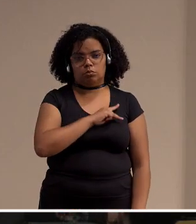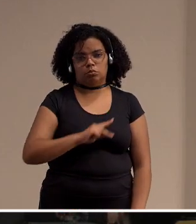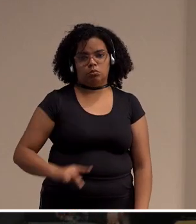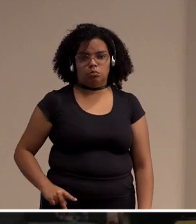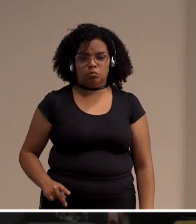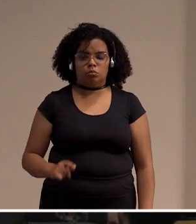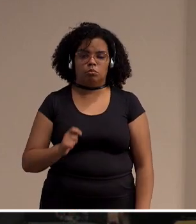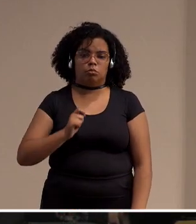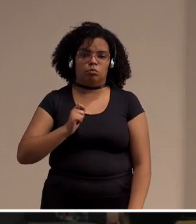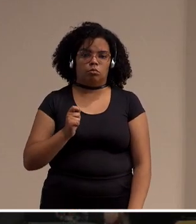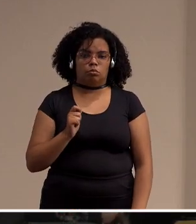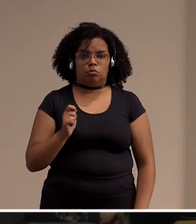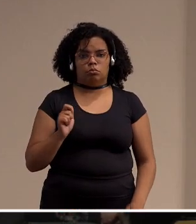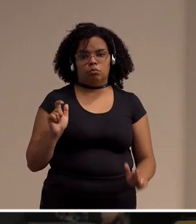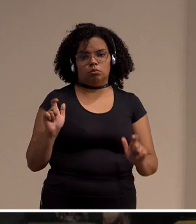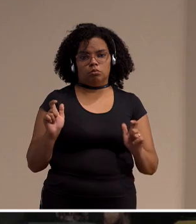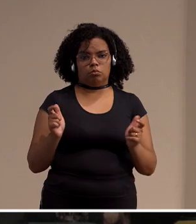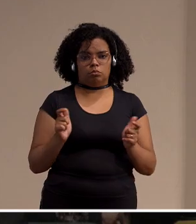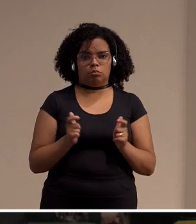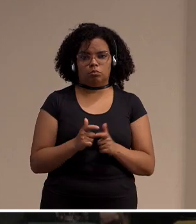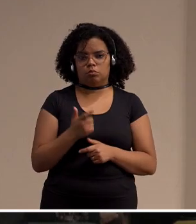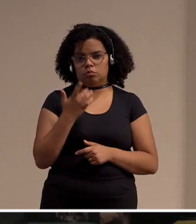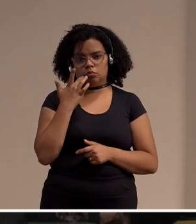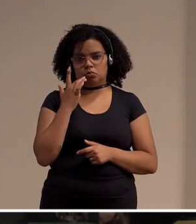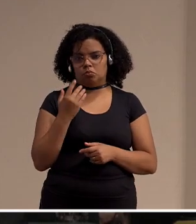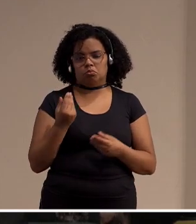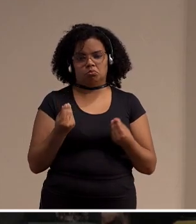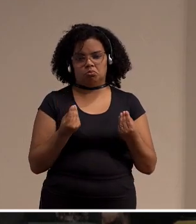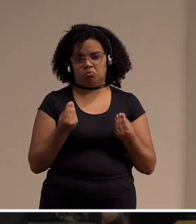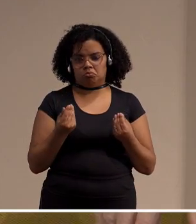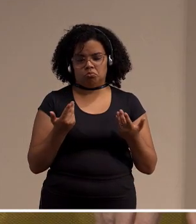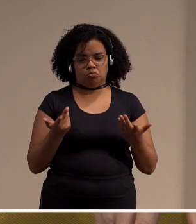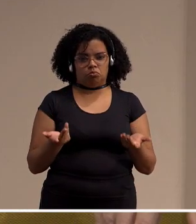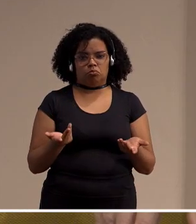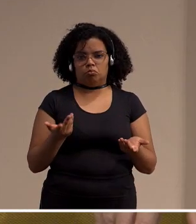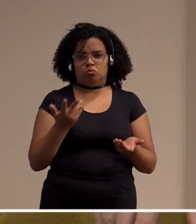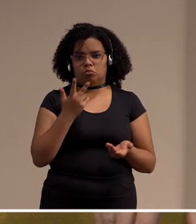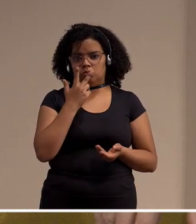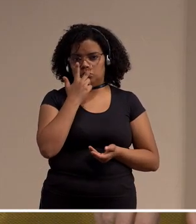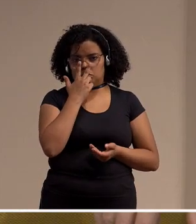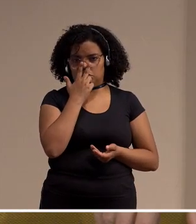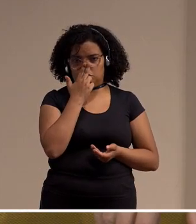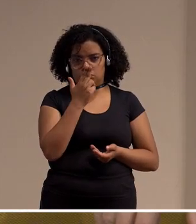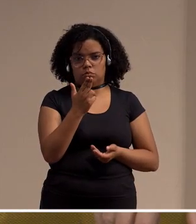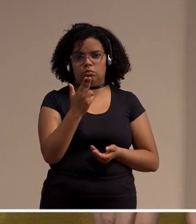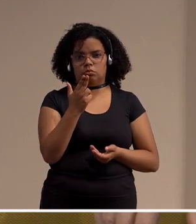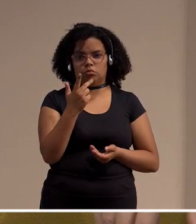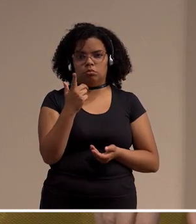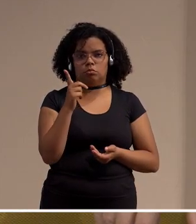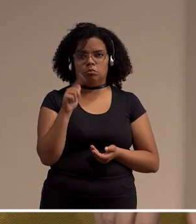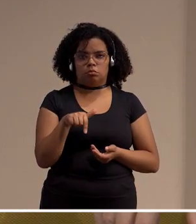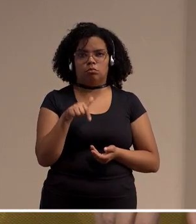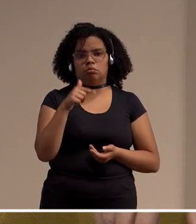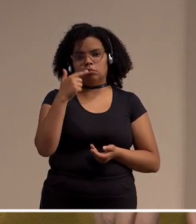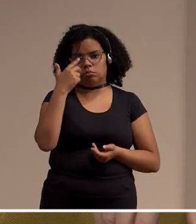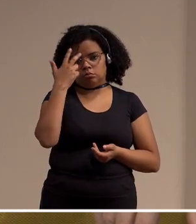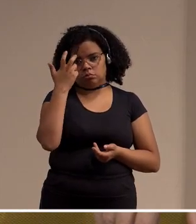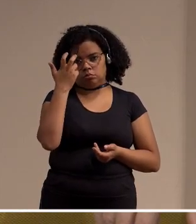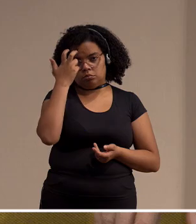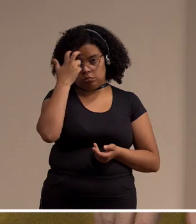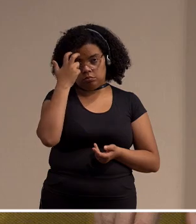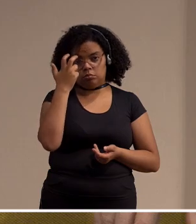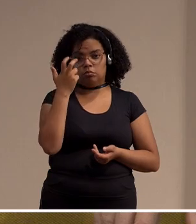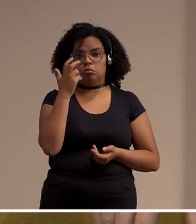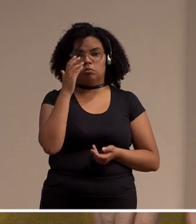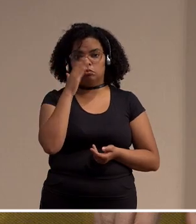que es un louco o un idiota, mas eu acho que ele é um gênio do mal. Ele tuvo a